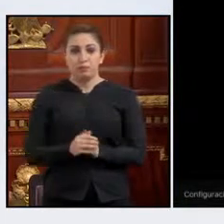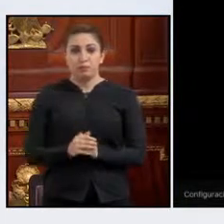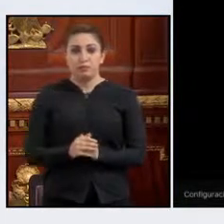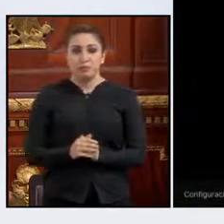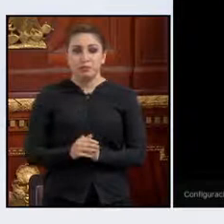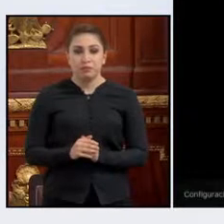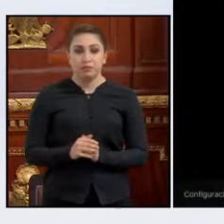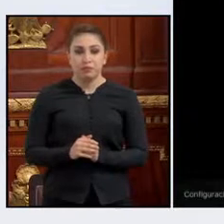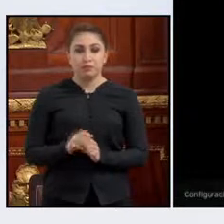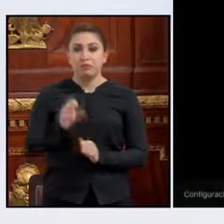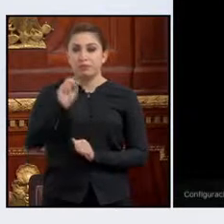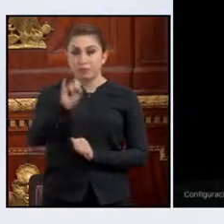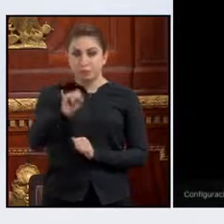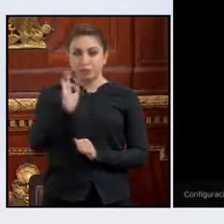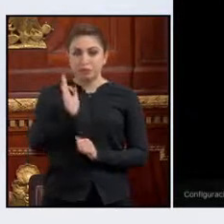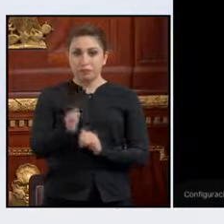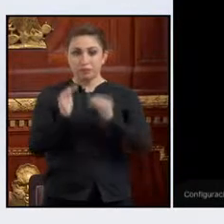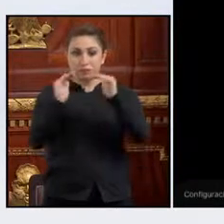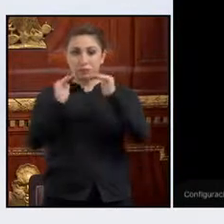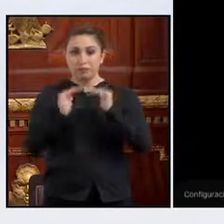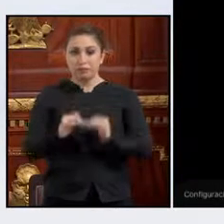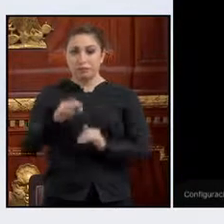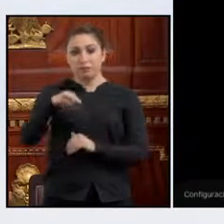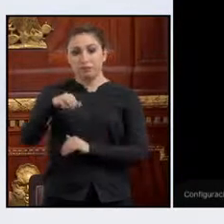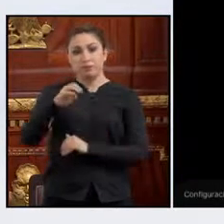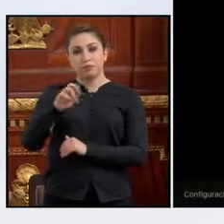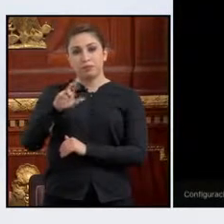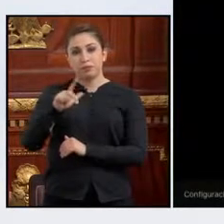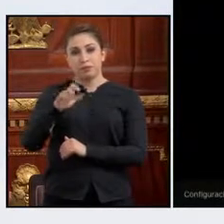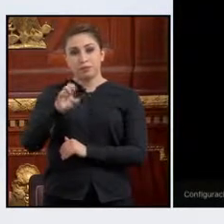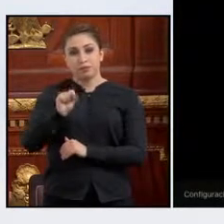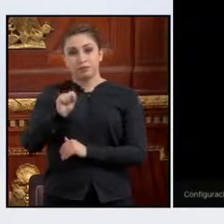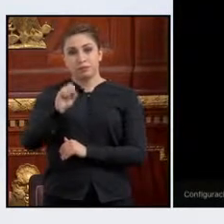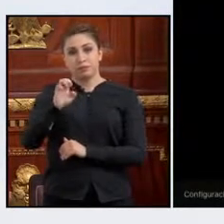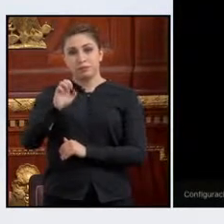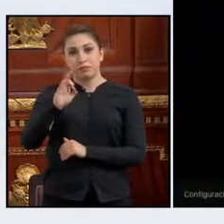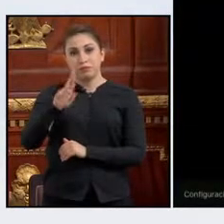Morales Rubio, a favor. Morales Sánchez Efraín.